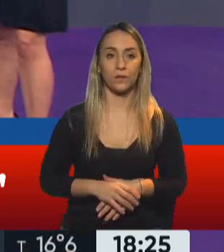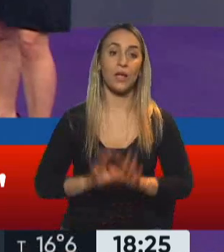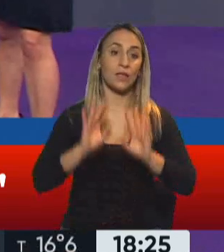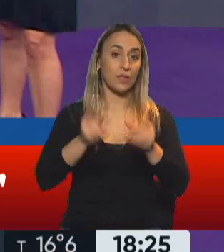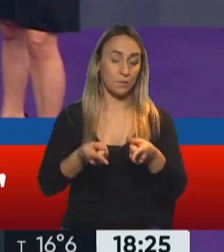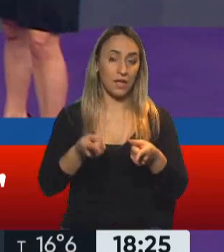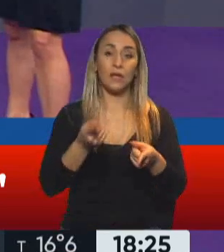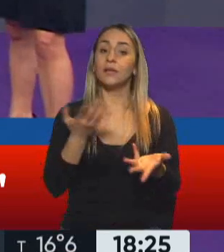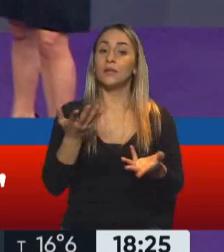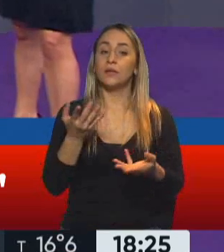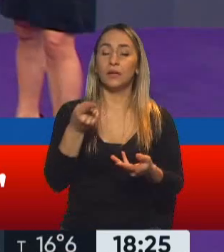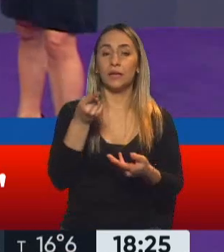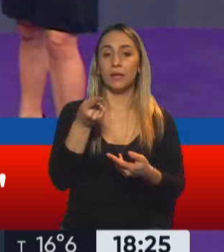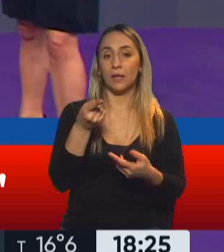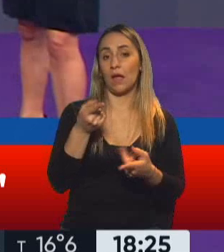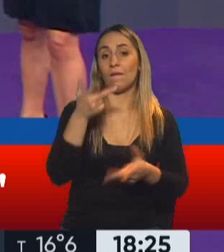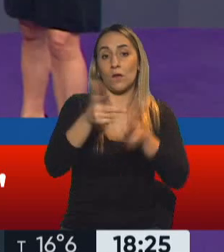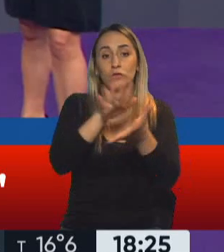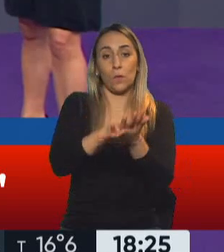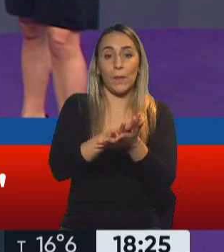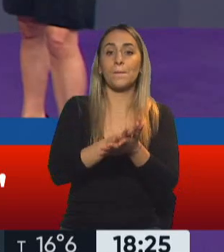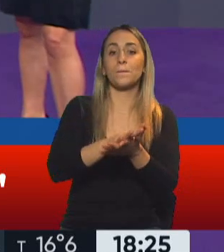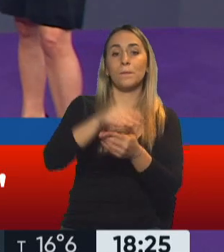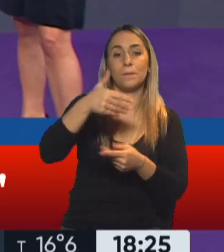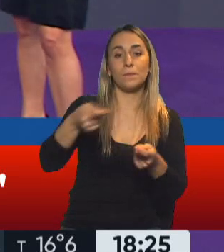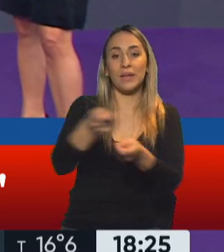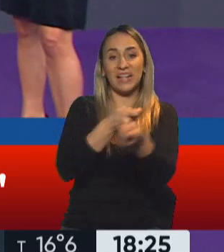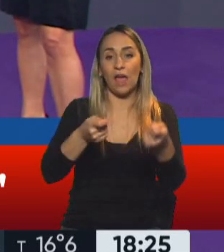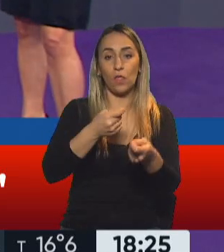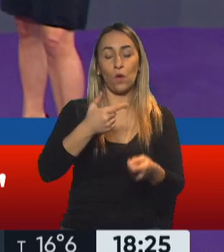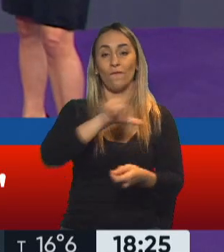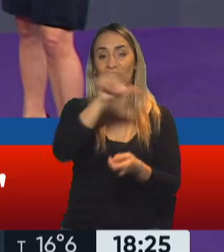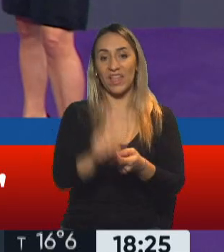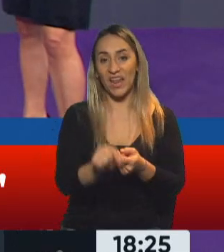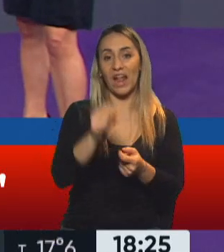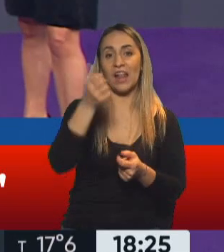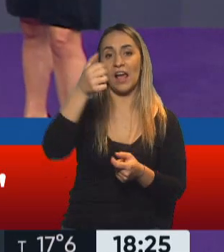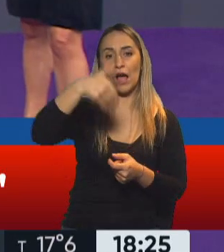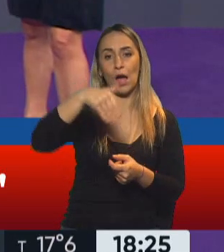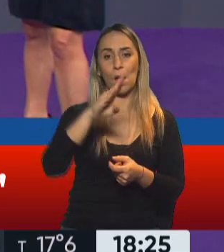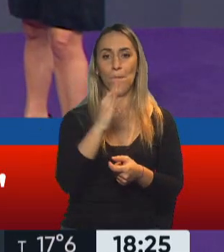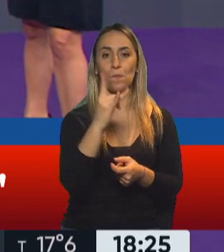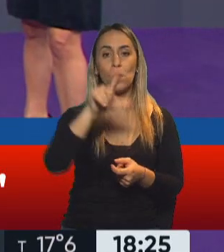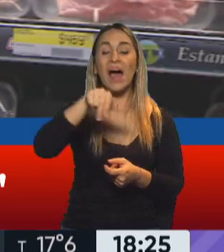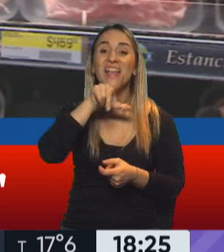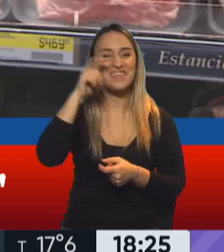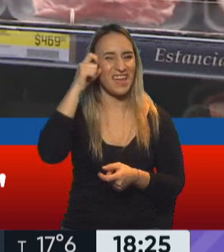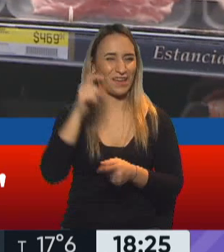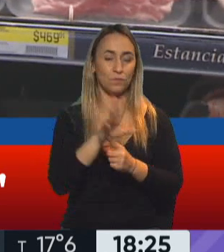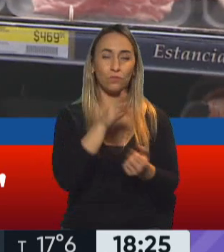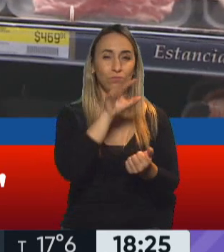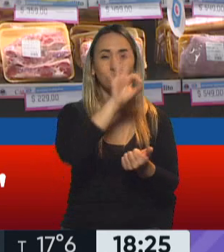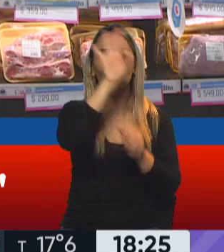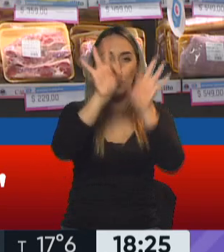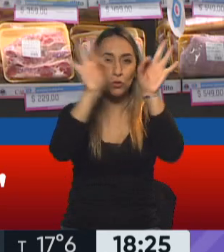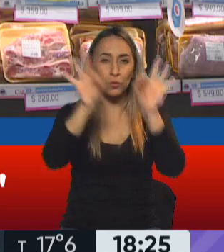que se fortalece el mercado federal ambulante. El alcance del mercado federal ambulante ahora se amplía a más puntos a